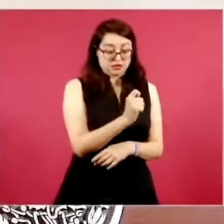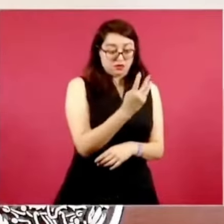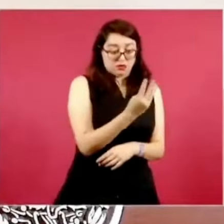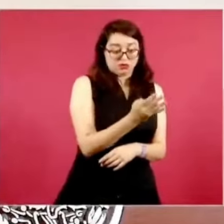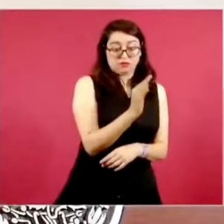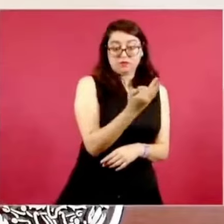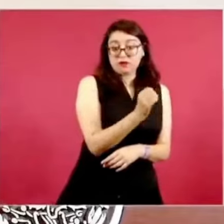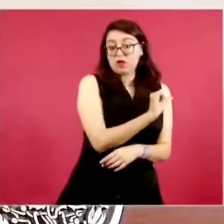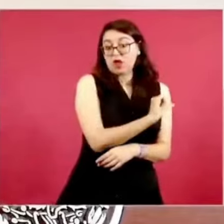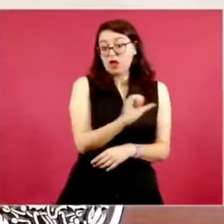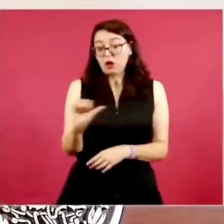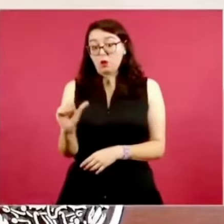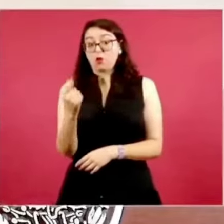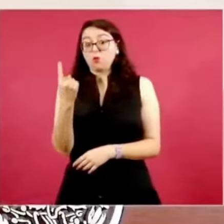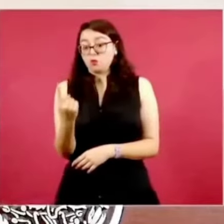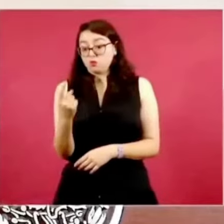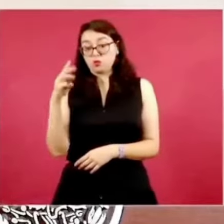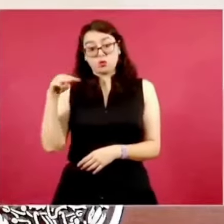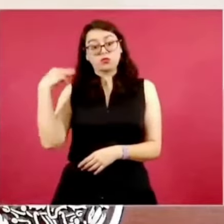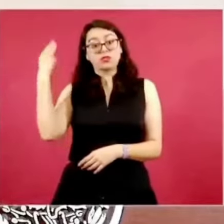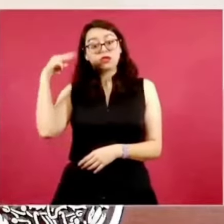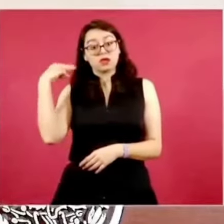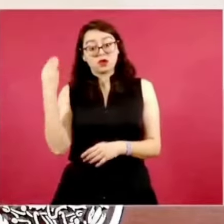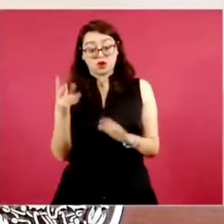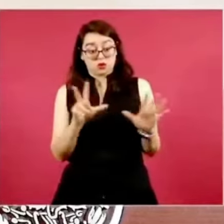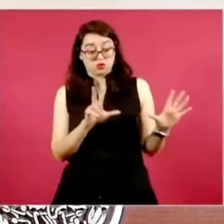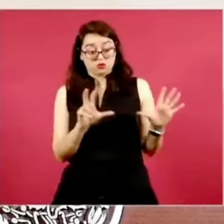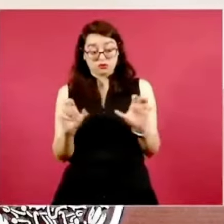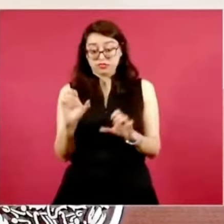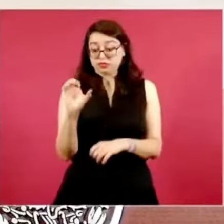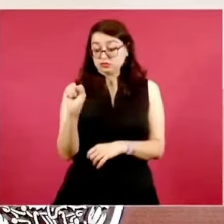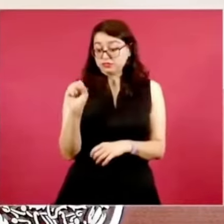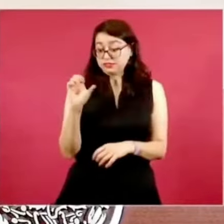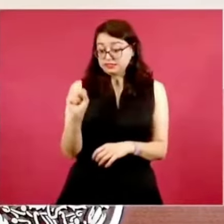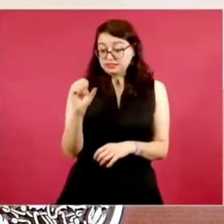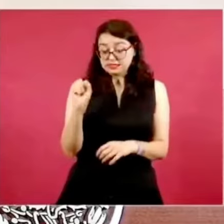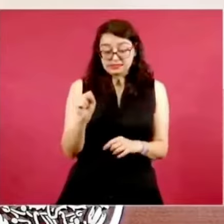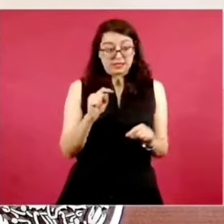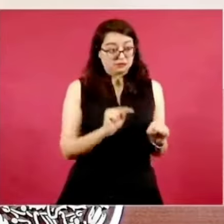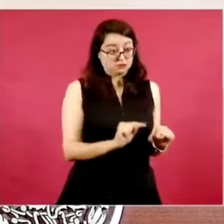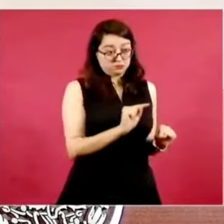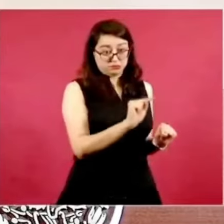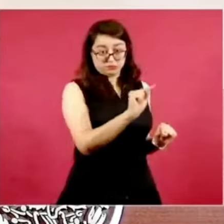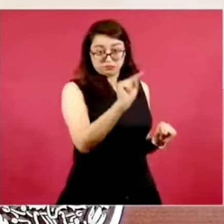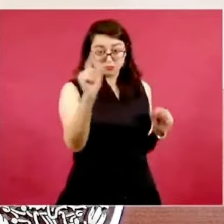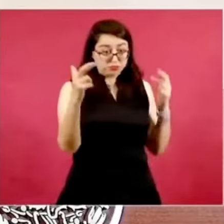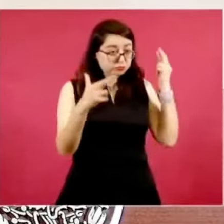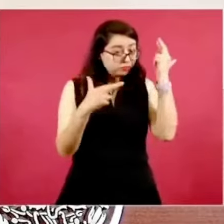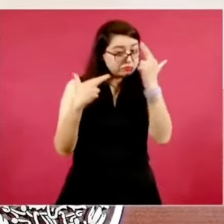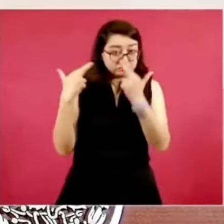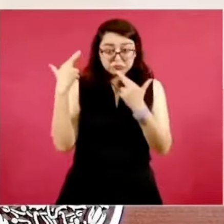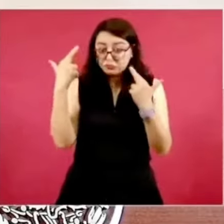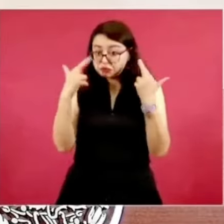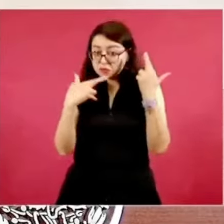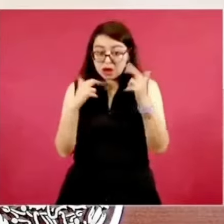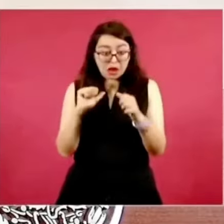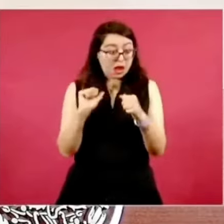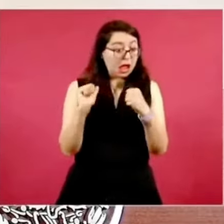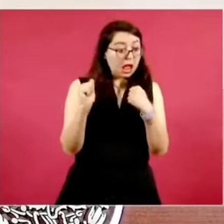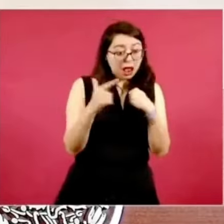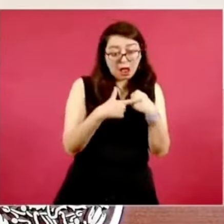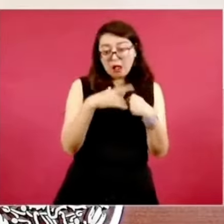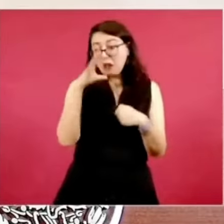primero de marzo de los 860 puntos verificados que ya les mencioné en esta ocasión no se encontraron ningún